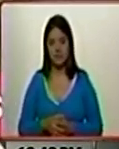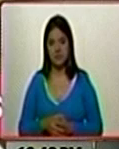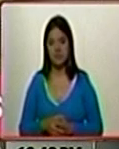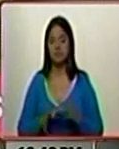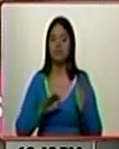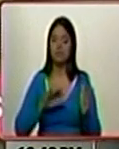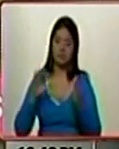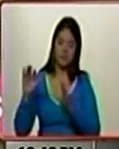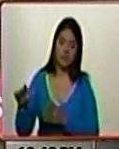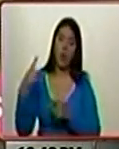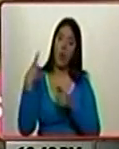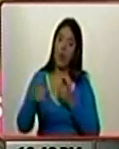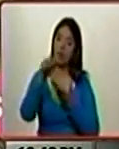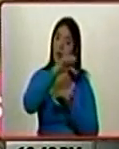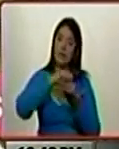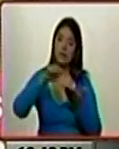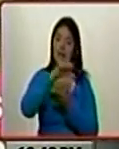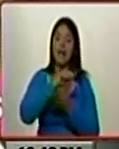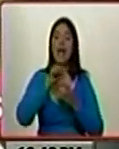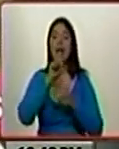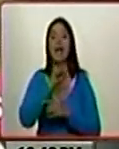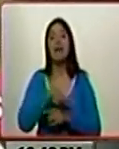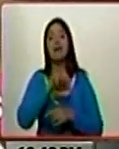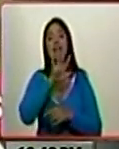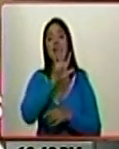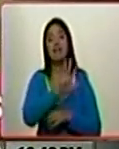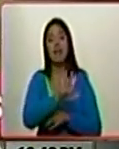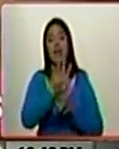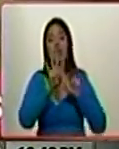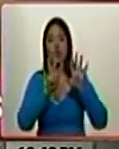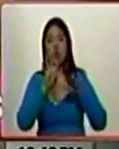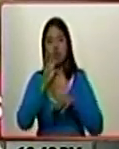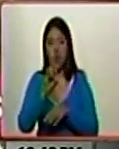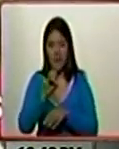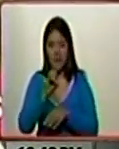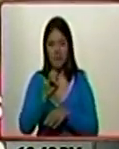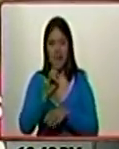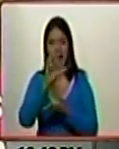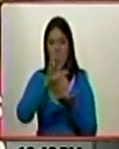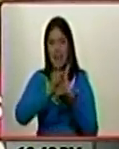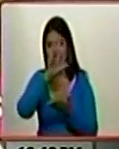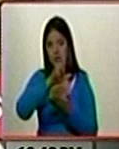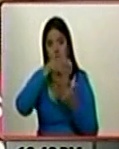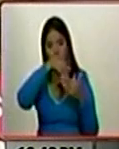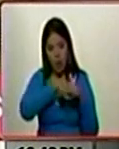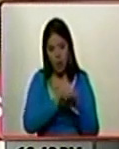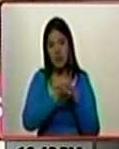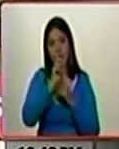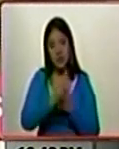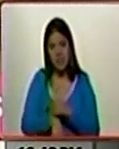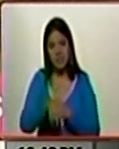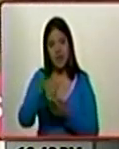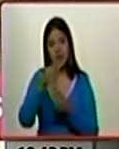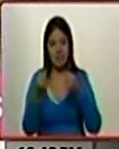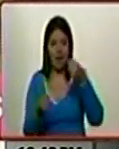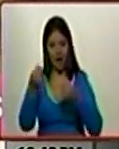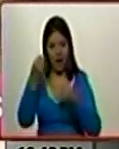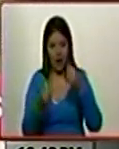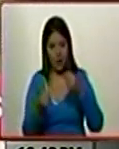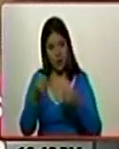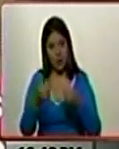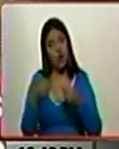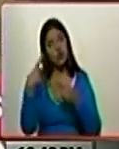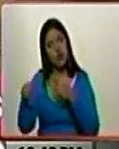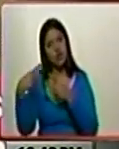lubricantes, tenemos 519 litros de lubricantes que estaban también almacenados con alimentos y productos de